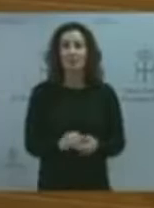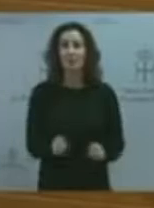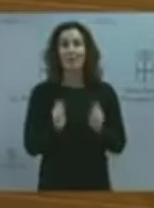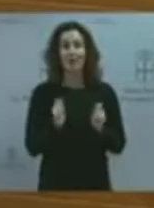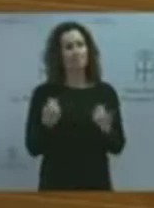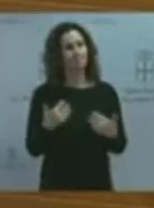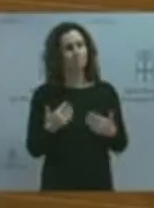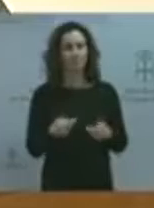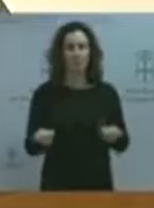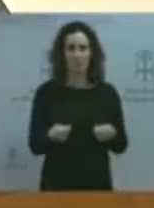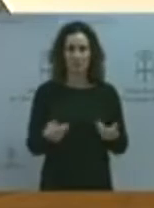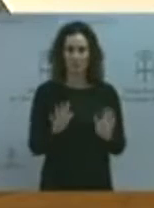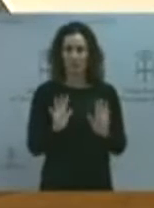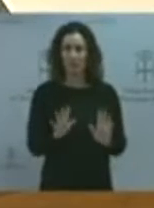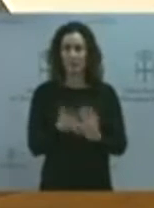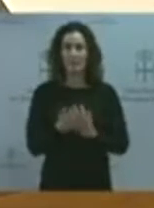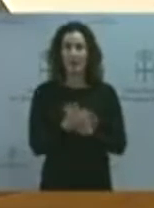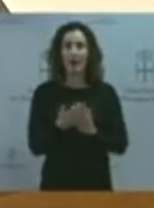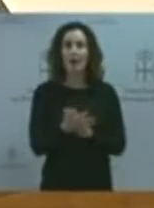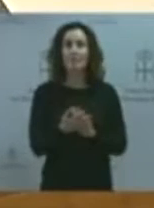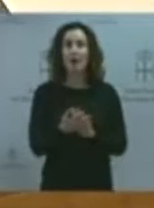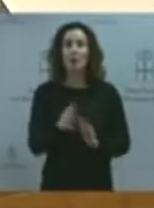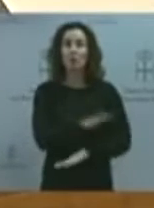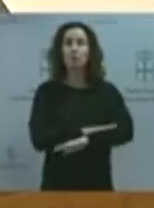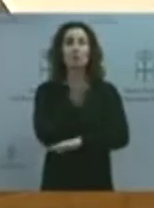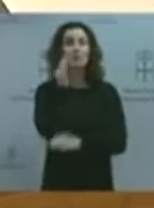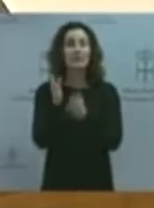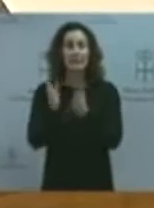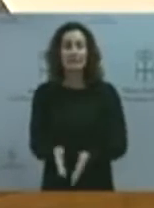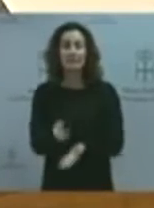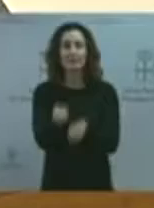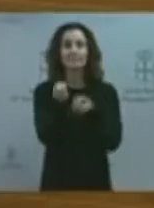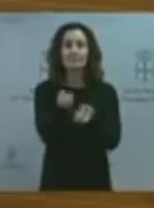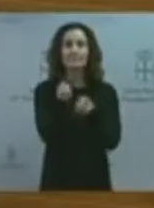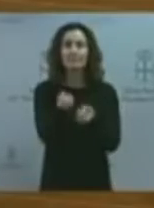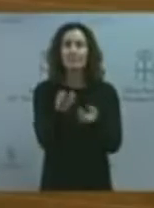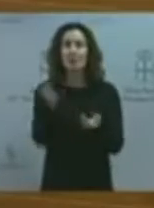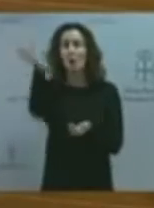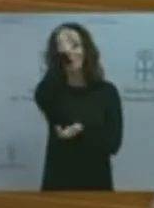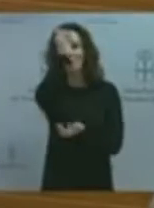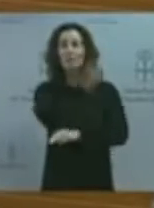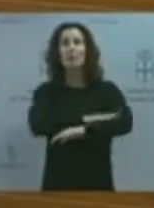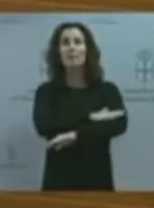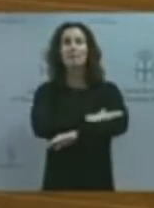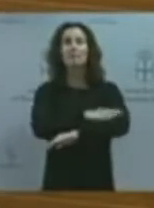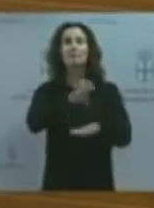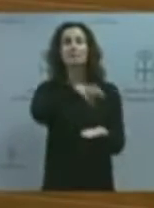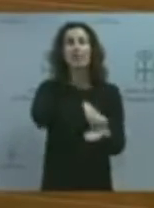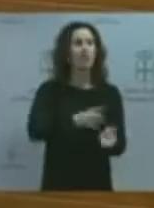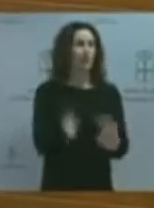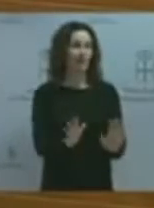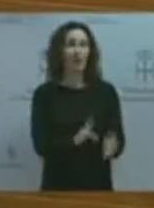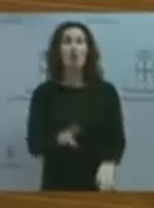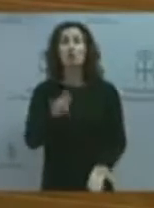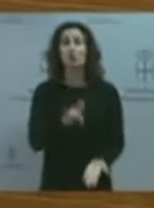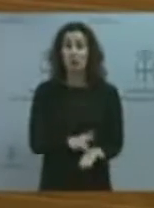ministra y evidentemente le he dicho, oiga, no hay postura oficial del Ministerio. Cuando la haya, yo siempre defenderé y quiero defender no solo la posición que tiene